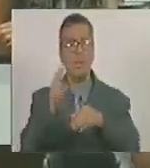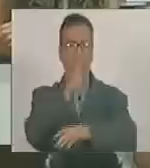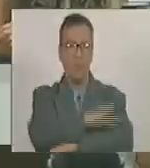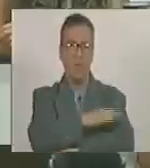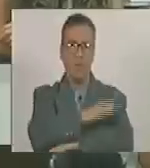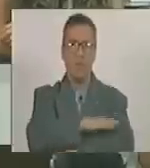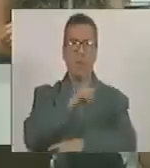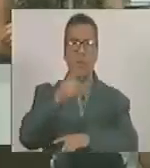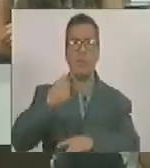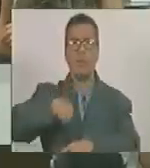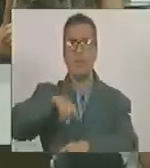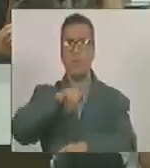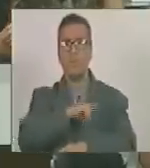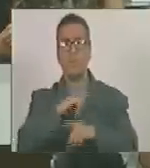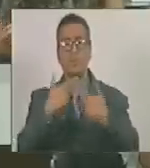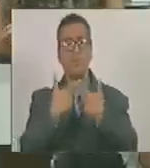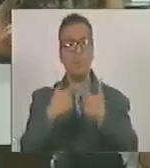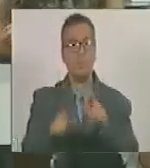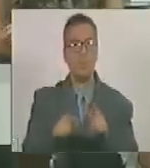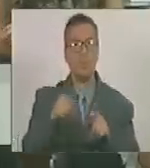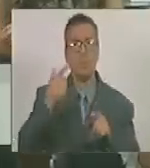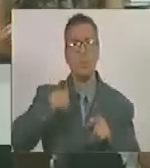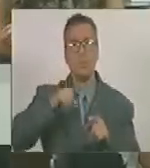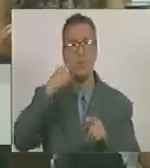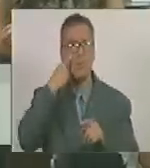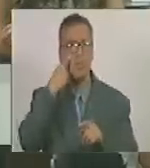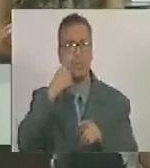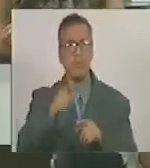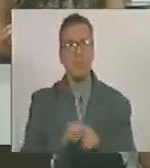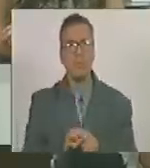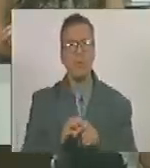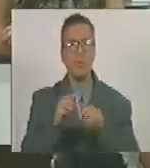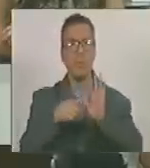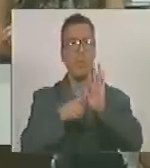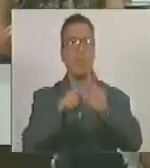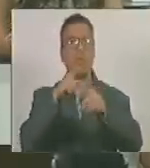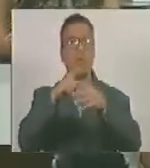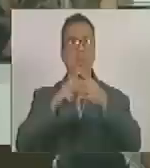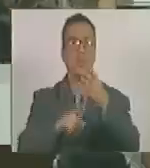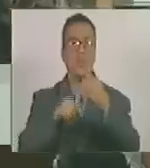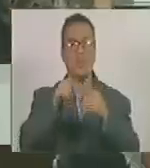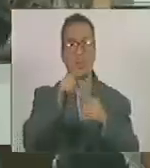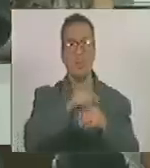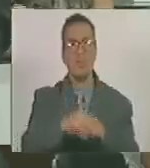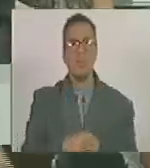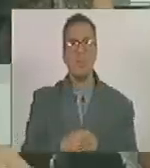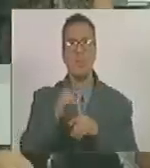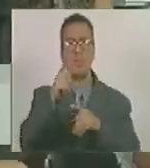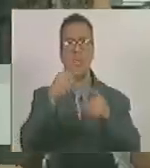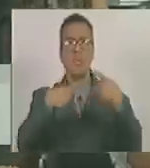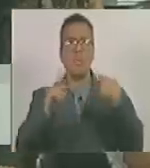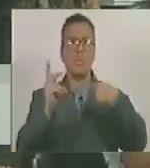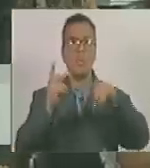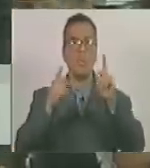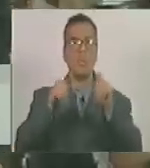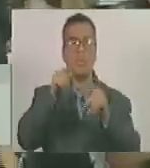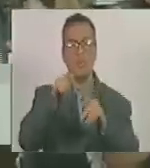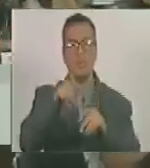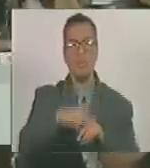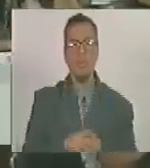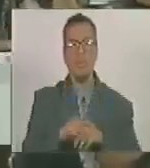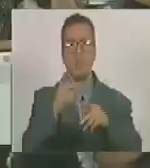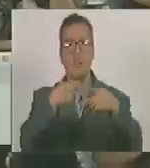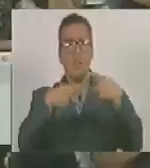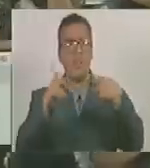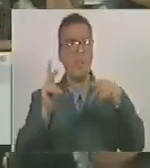por los cuales optamos libremente, pero tenemos que verlos expresados en algo o en alguien, y el teatro es justamente eso. El